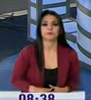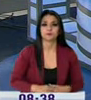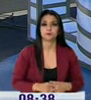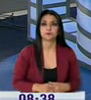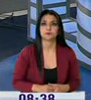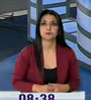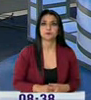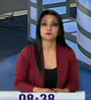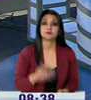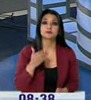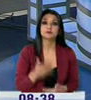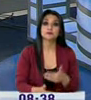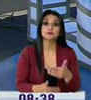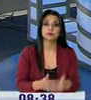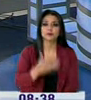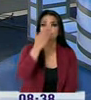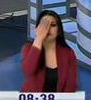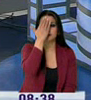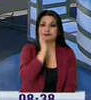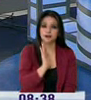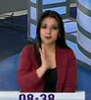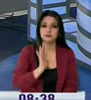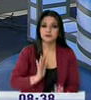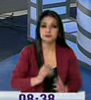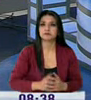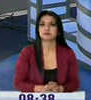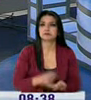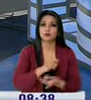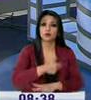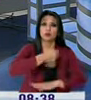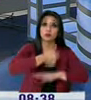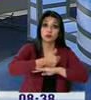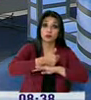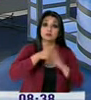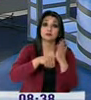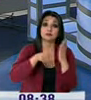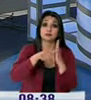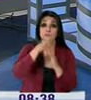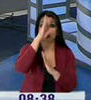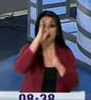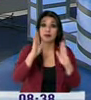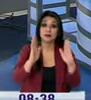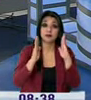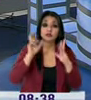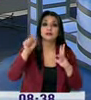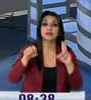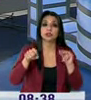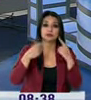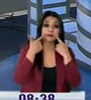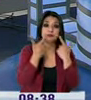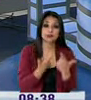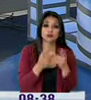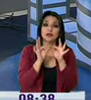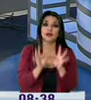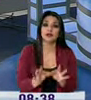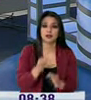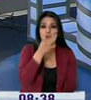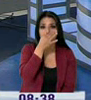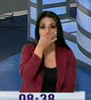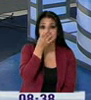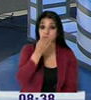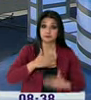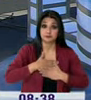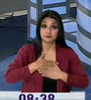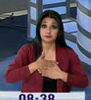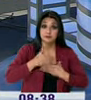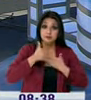razón. Sabremos con el pasar de los días si las autoridades de educación nos hicieron caso, fueron a inspeccionar y arreglaron, no en favor